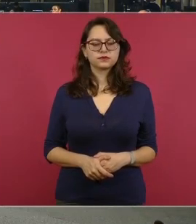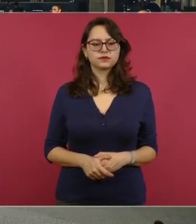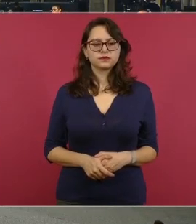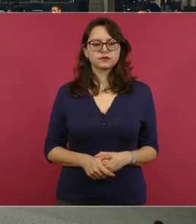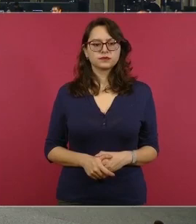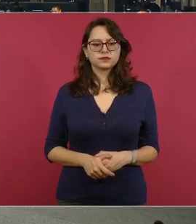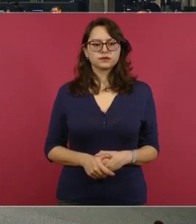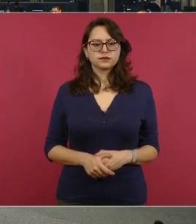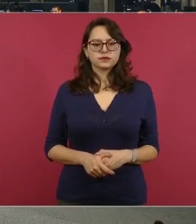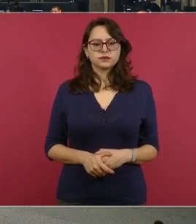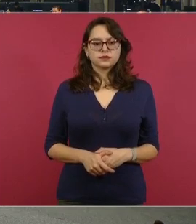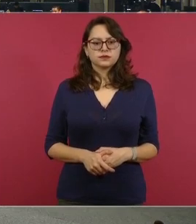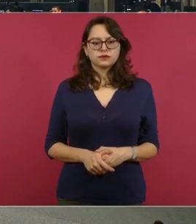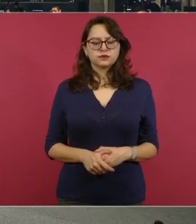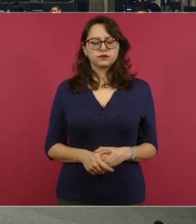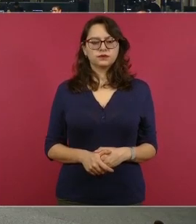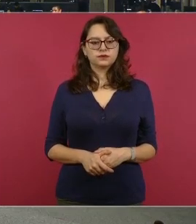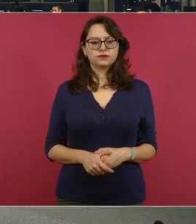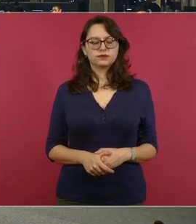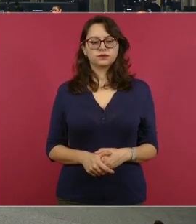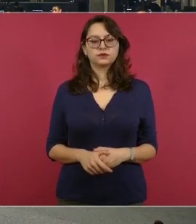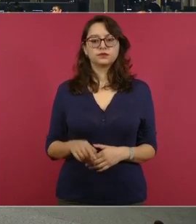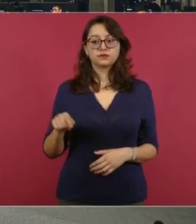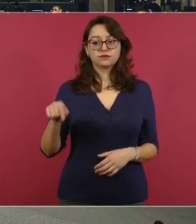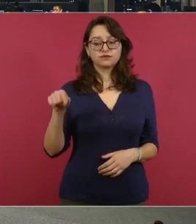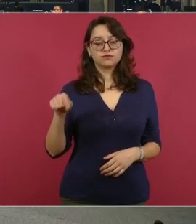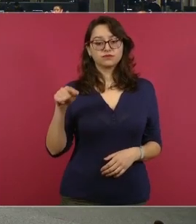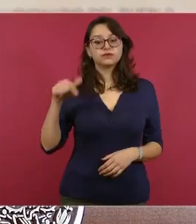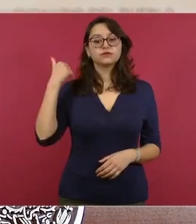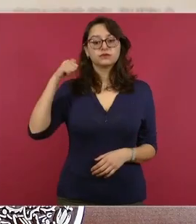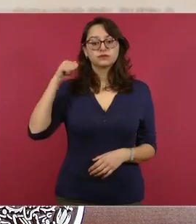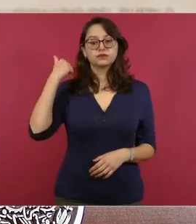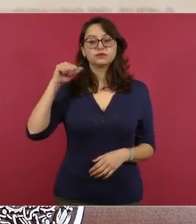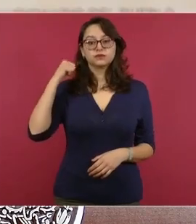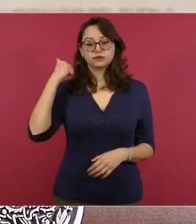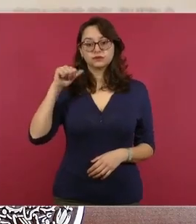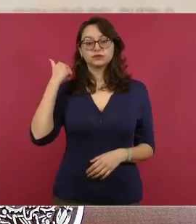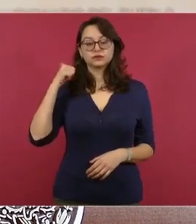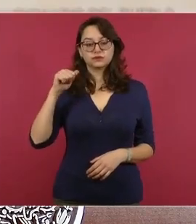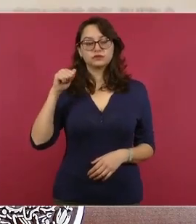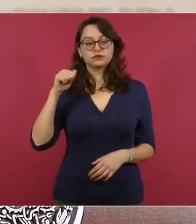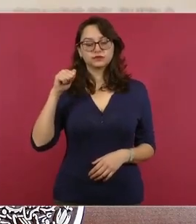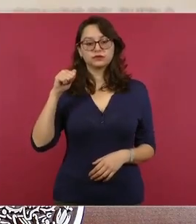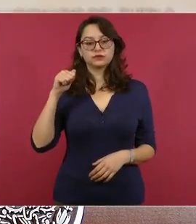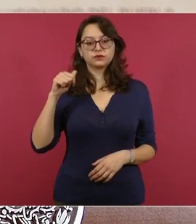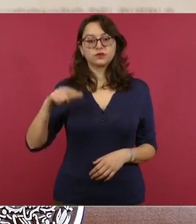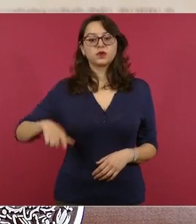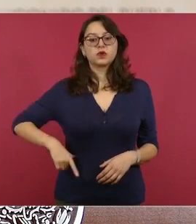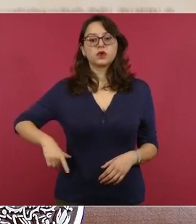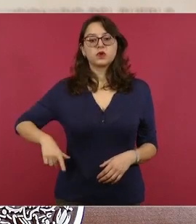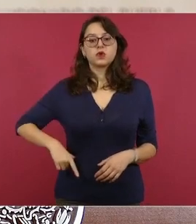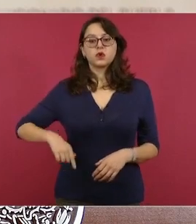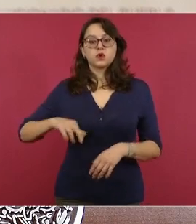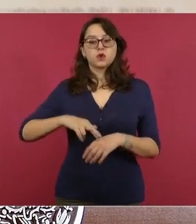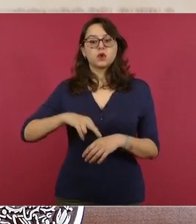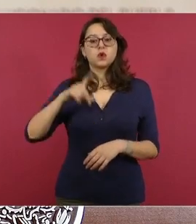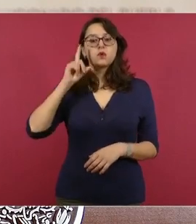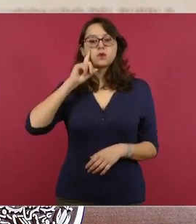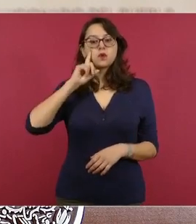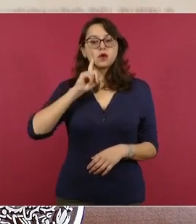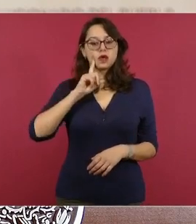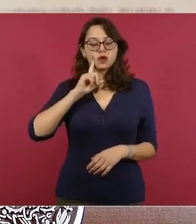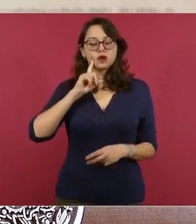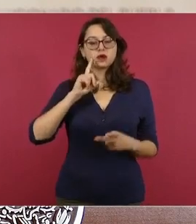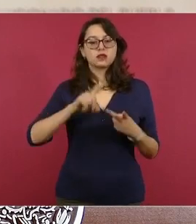Acapulco, básicamente en Acapulco. Es lo que nos dice la gobernadora, que se reunió con